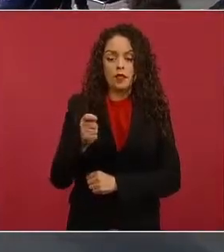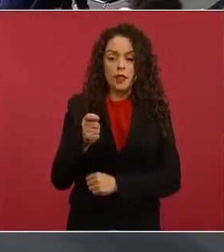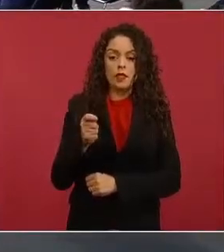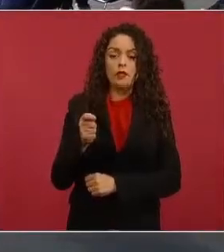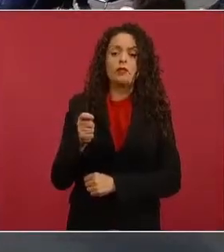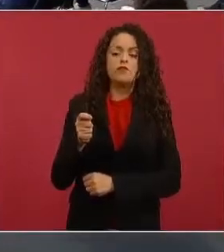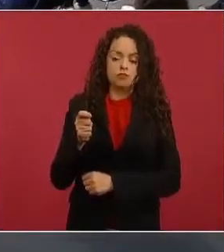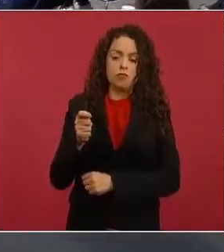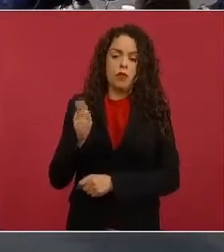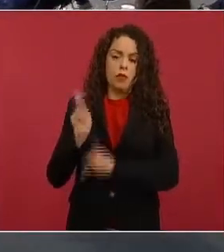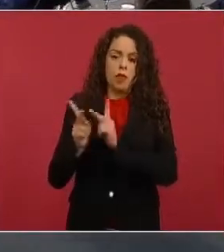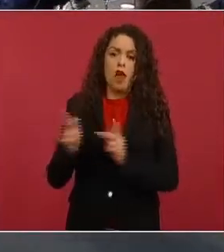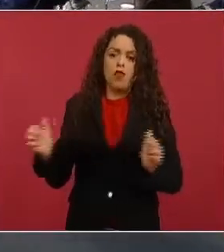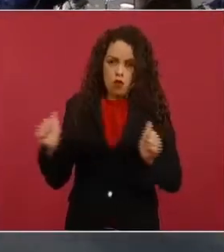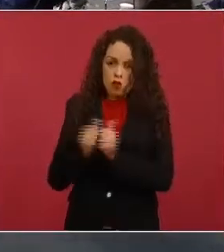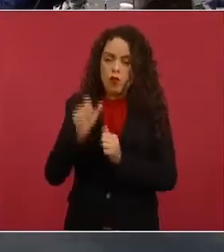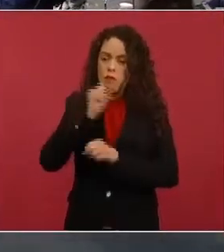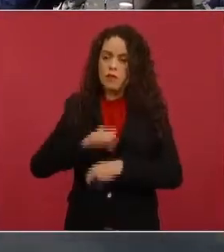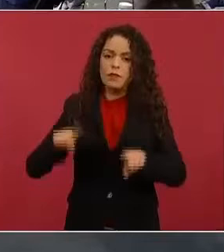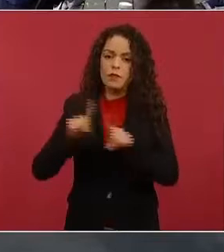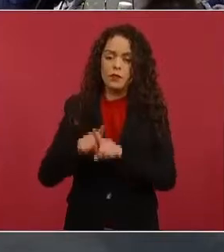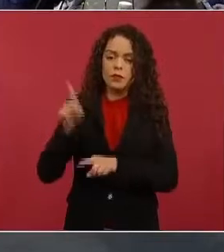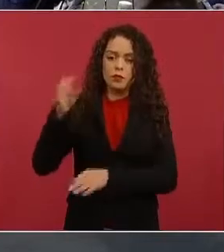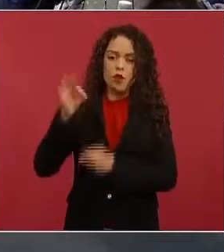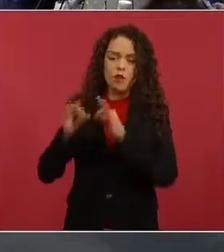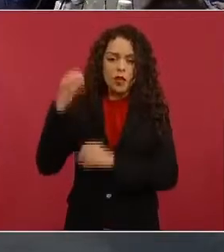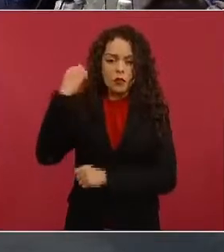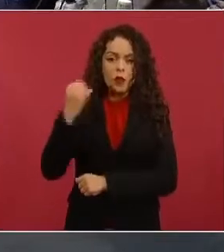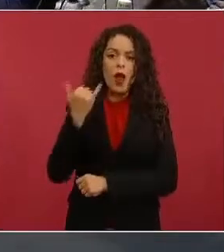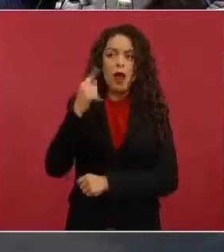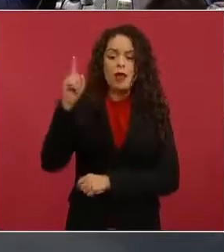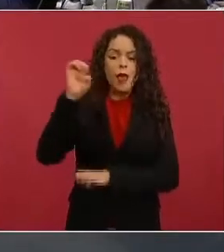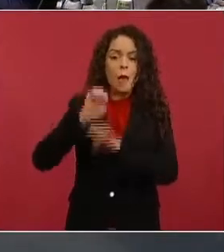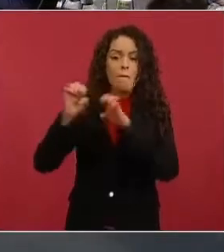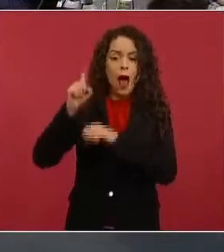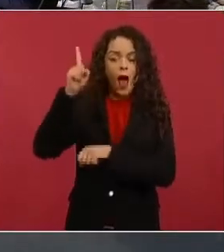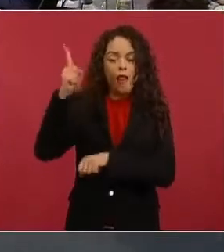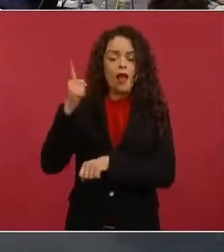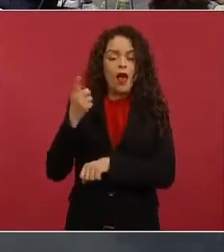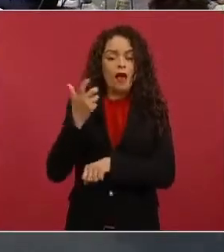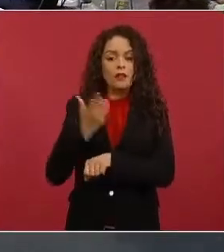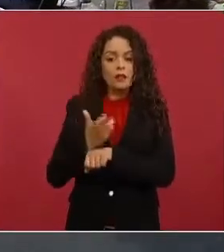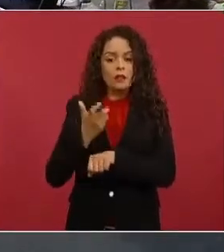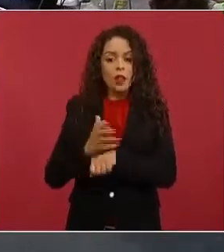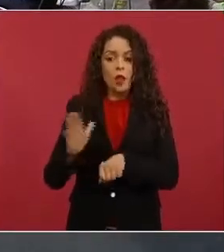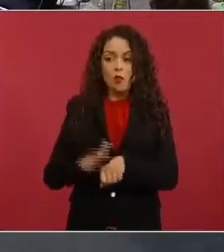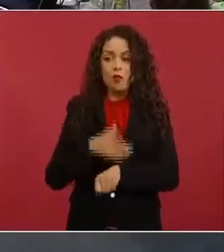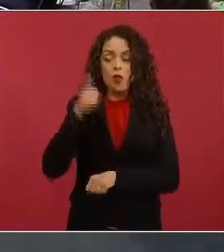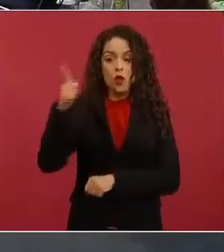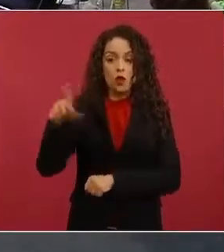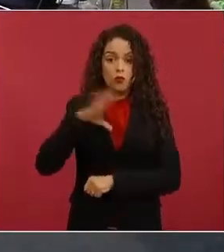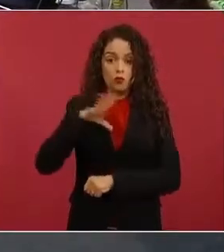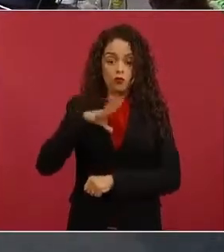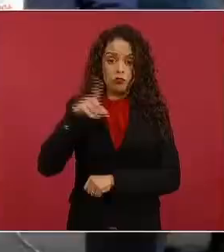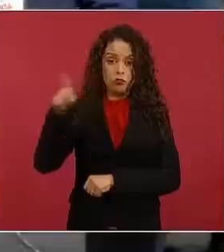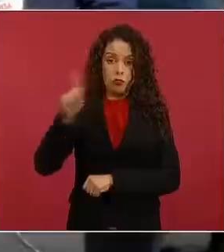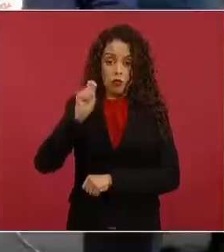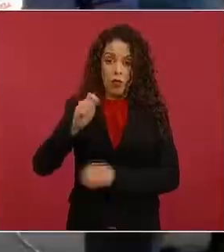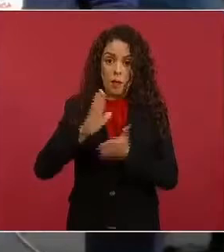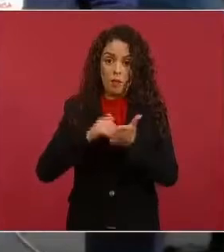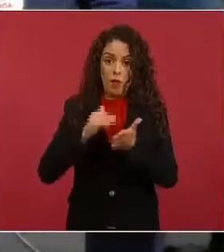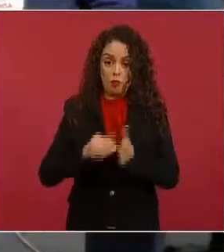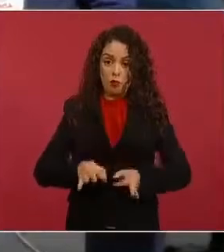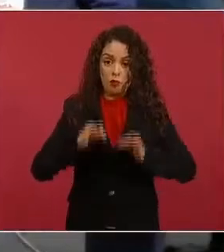de Oaxaca y con la embajada de Estados Unidos, porque Alexander tenía nacionalidad estadounidense. De hecho,